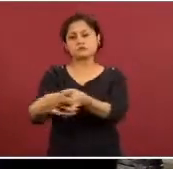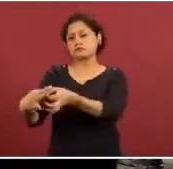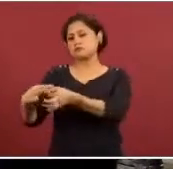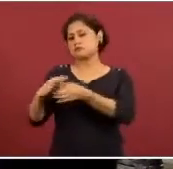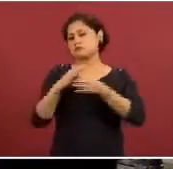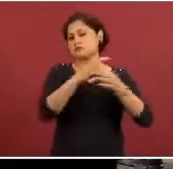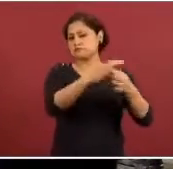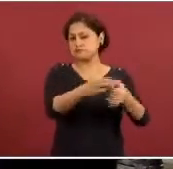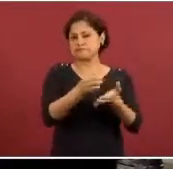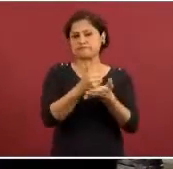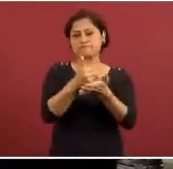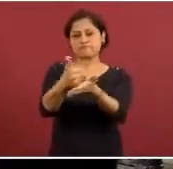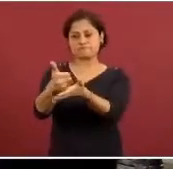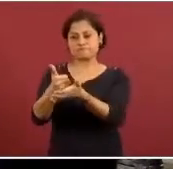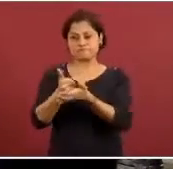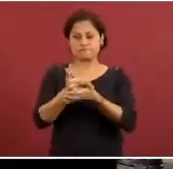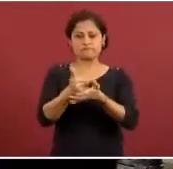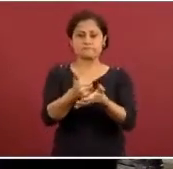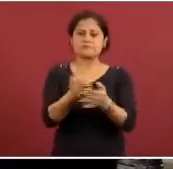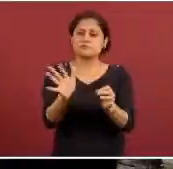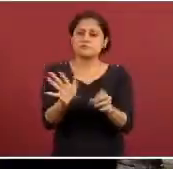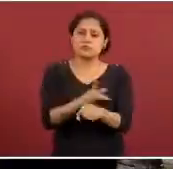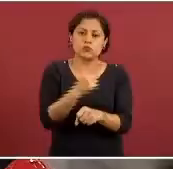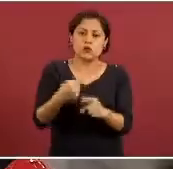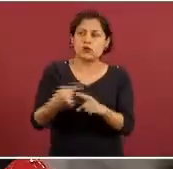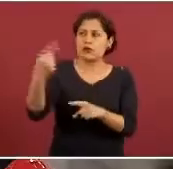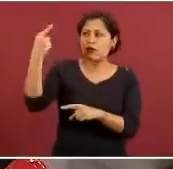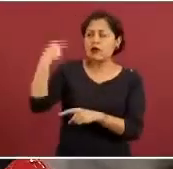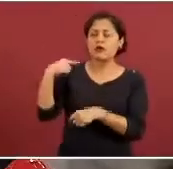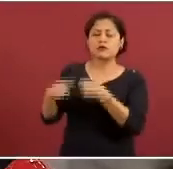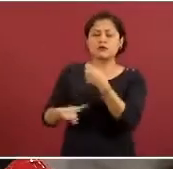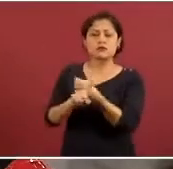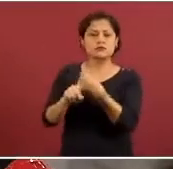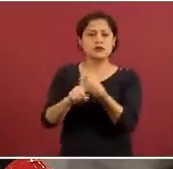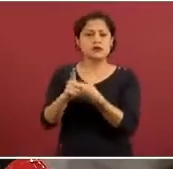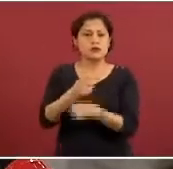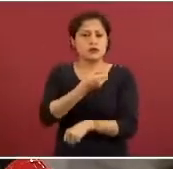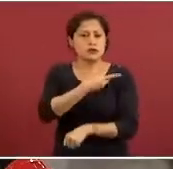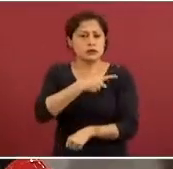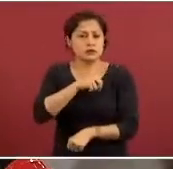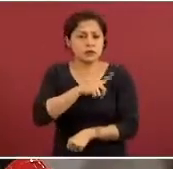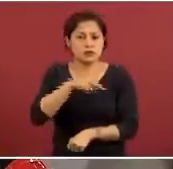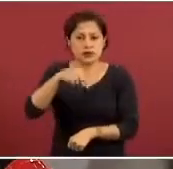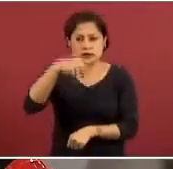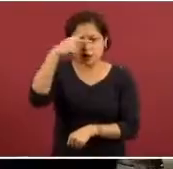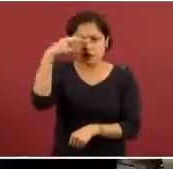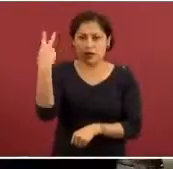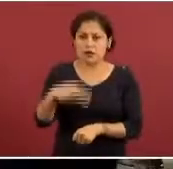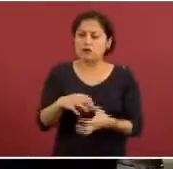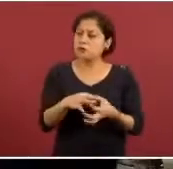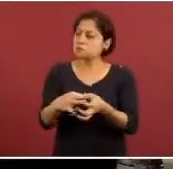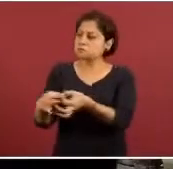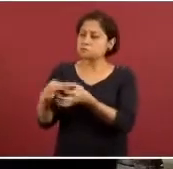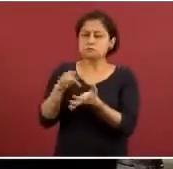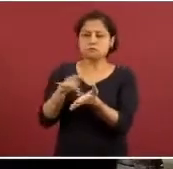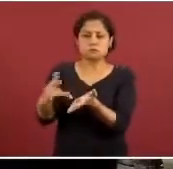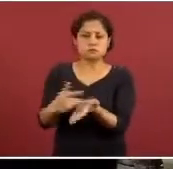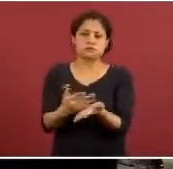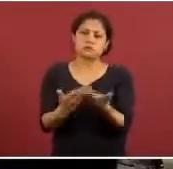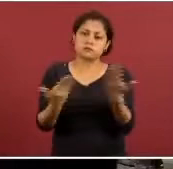hemos distinguido en cualquier otra contingencia que ha vivido nuestro país. Muchas gracias y gracias, doctor.